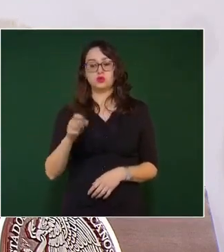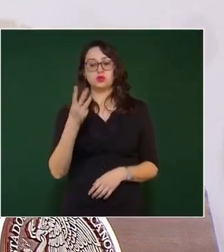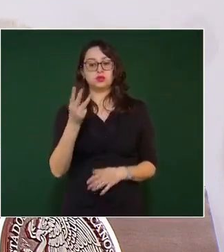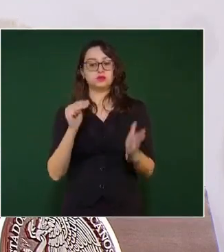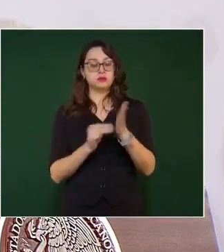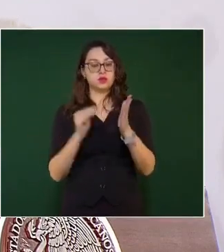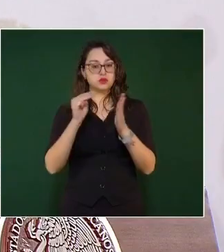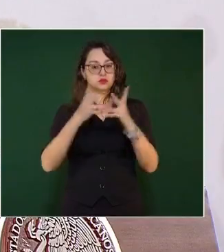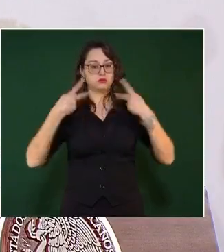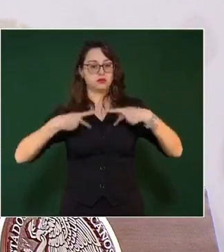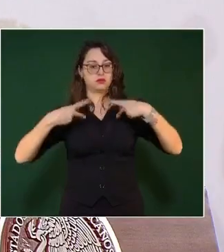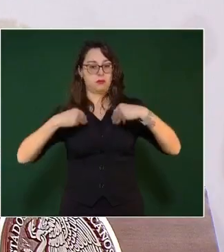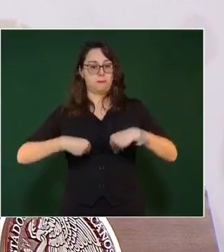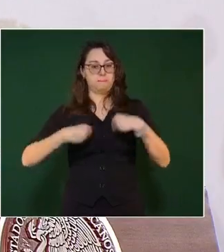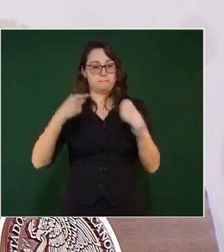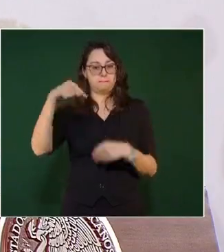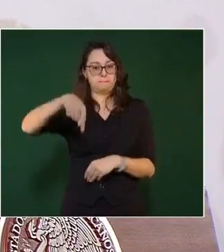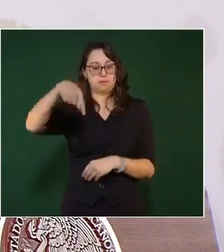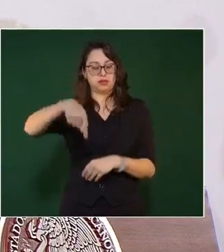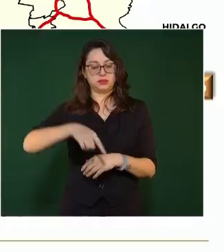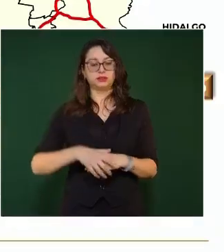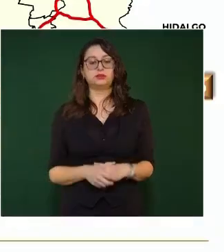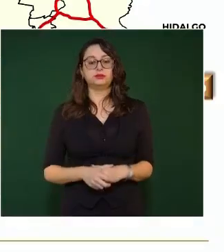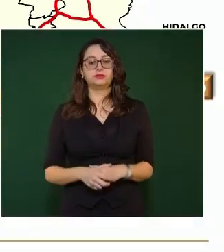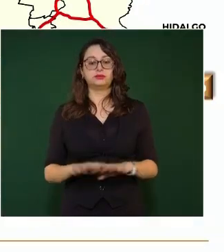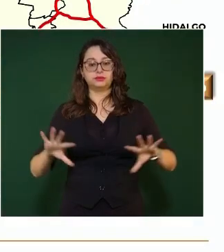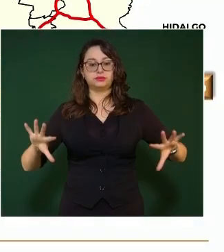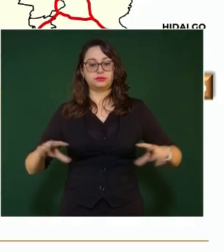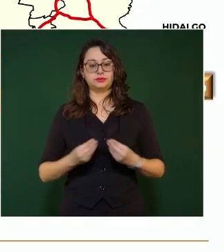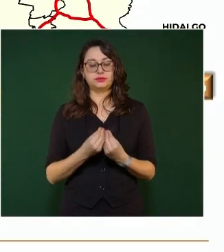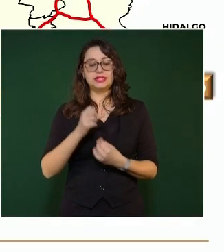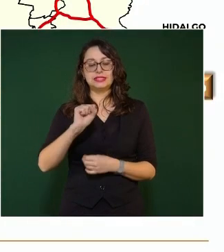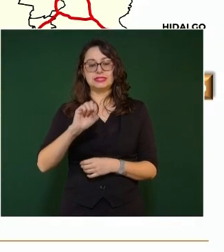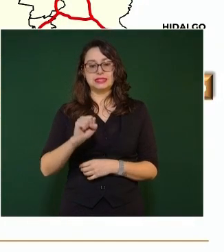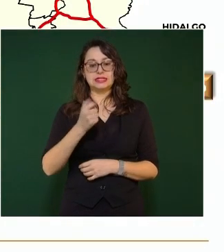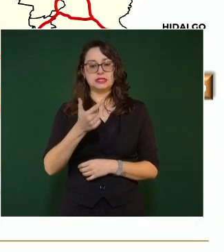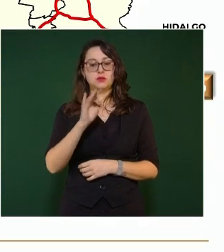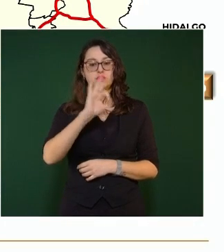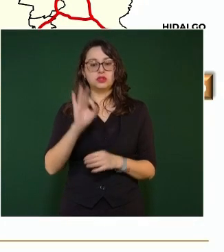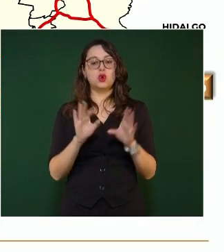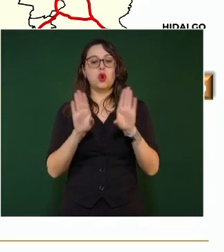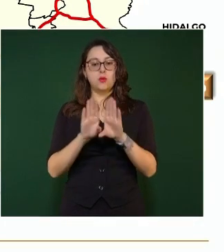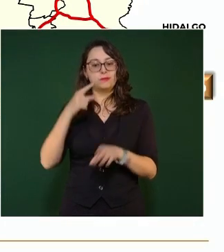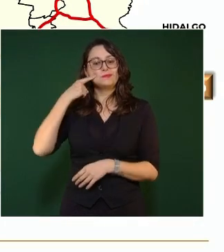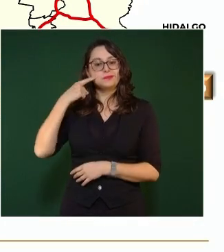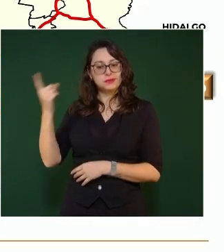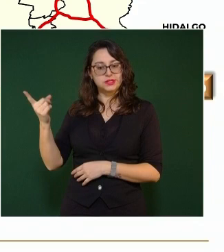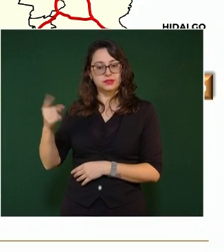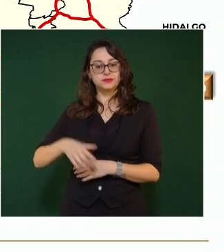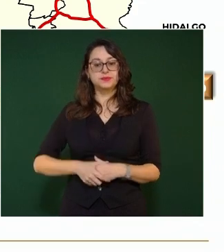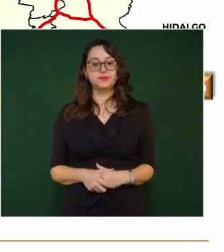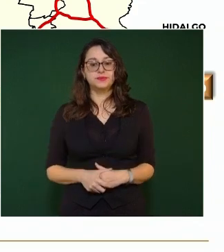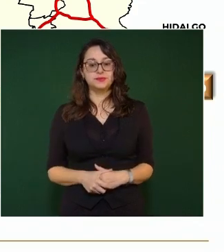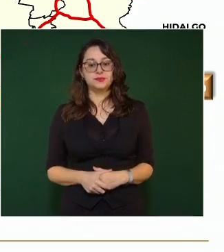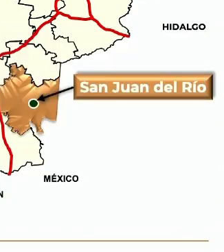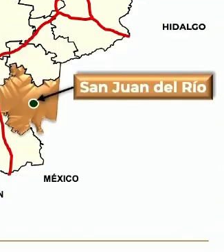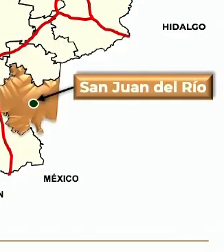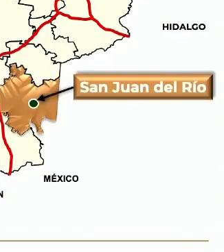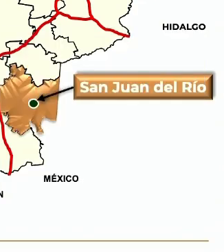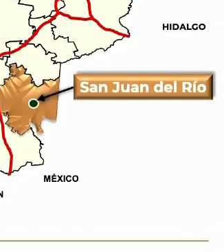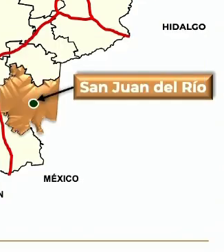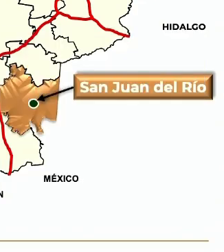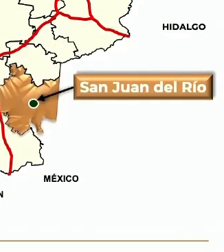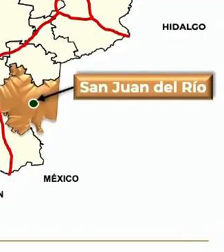habitantes, concentra el 67% de su población en tres municipios, en Querétaro, San Juan del